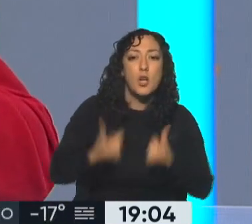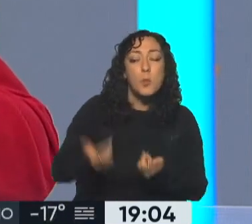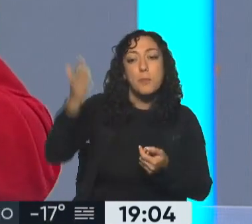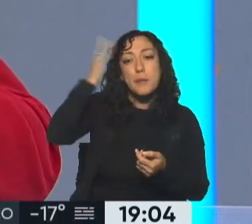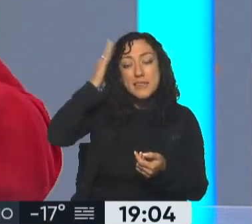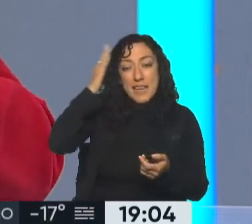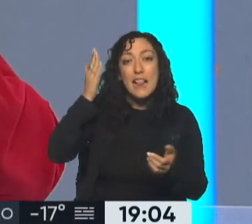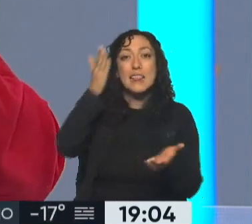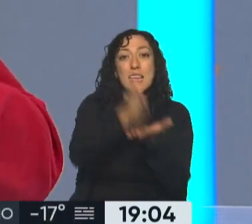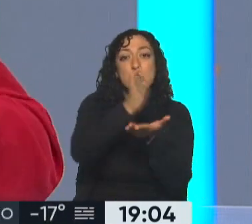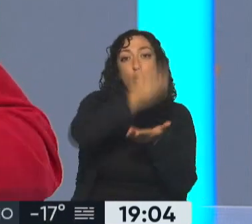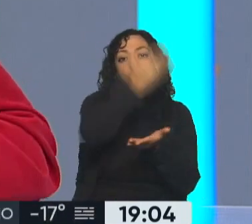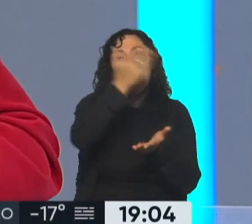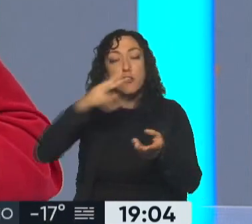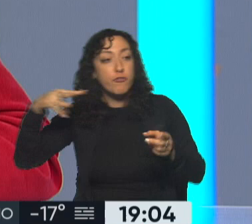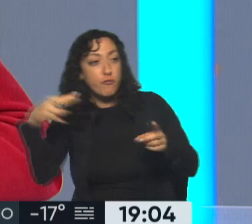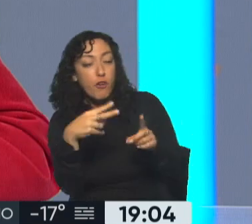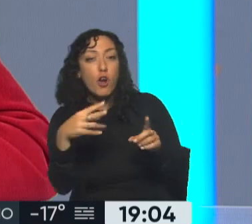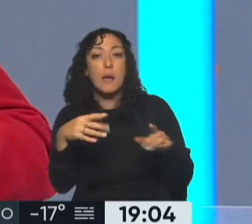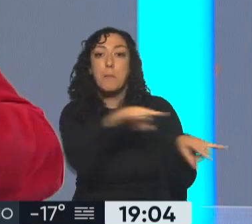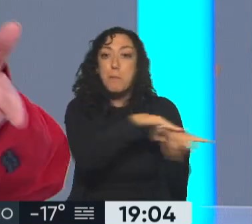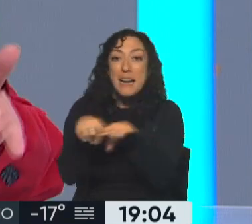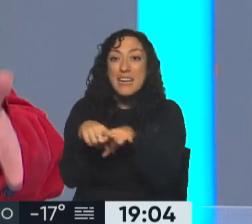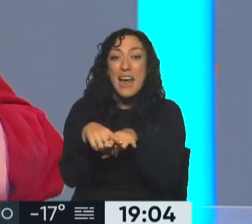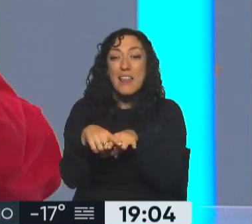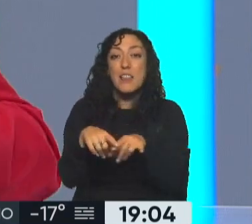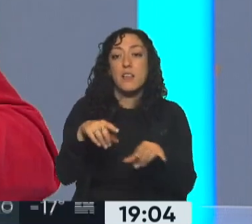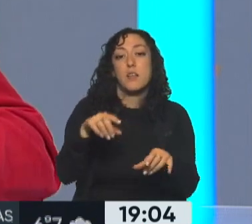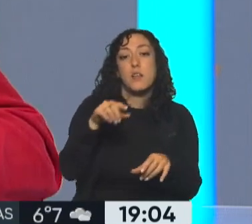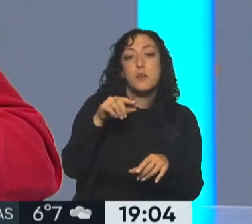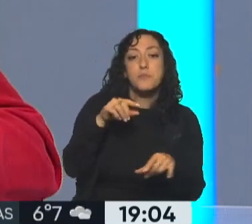de derechos humanos Bien. en la página de la Defensoría del Público, que es